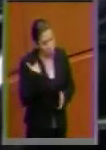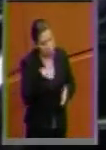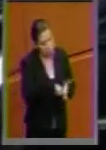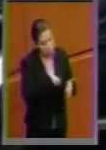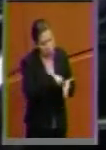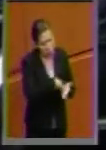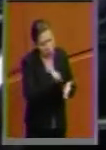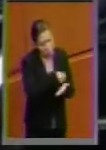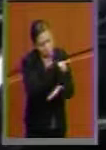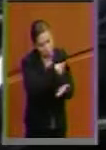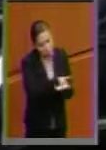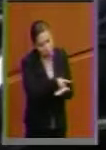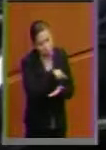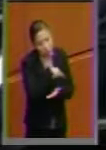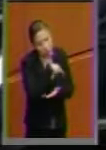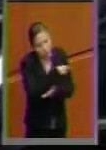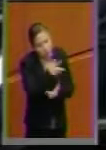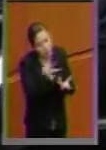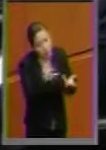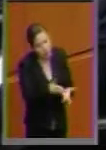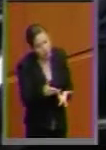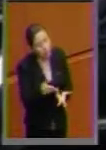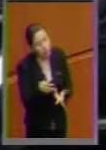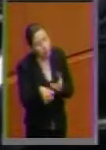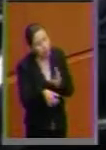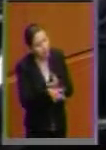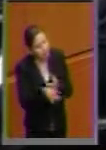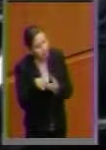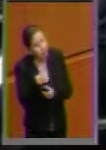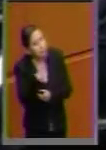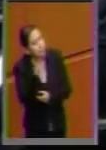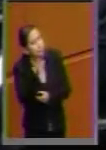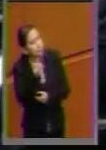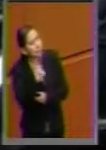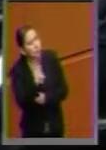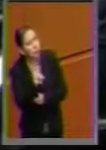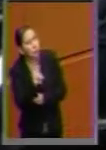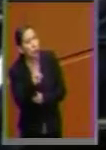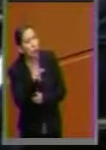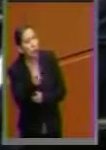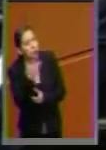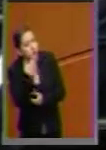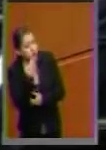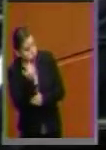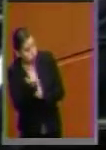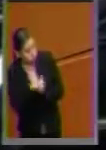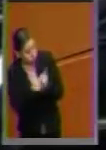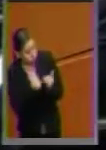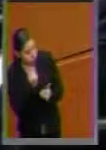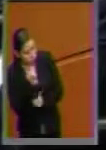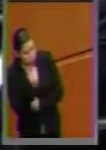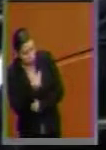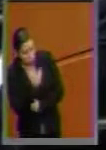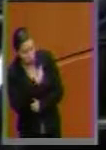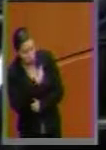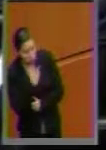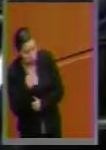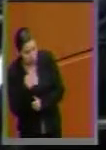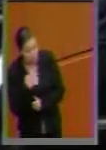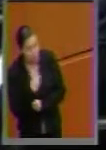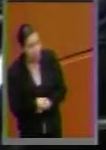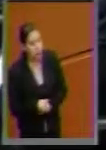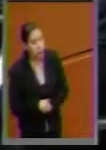en el terreno de los hechos las cosas no están funcionando como creemos